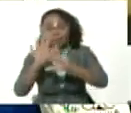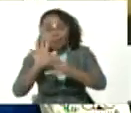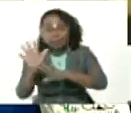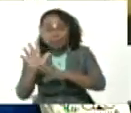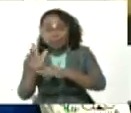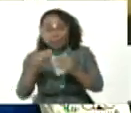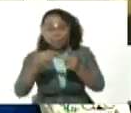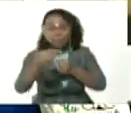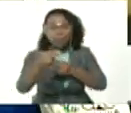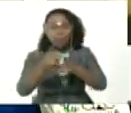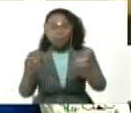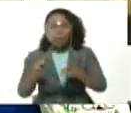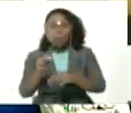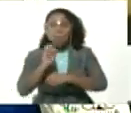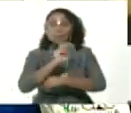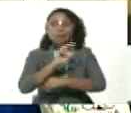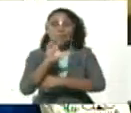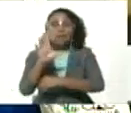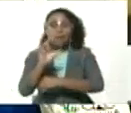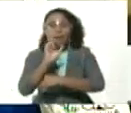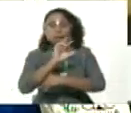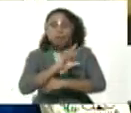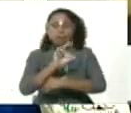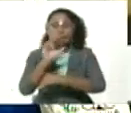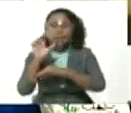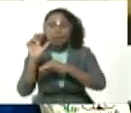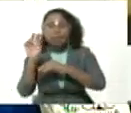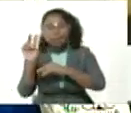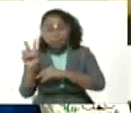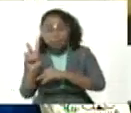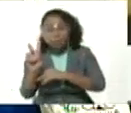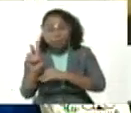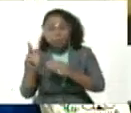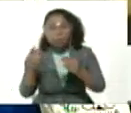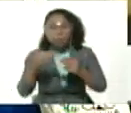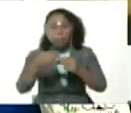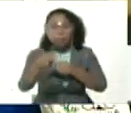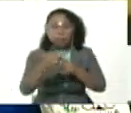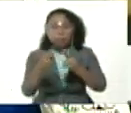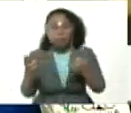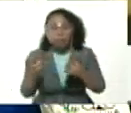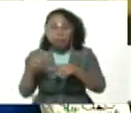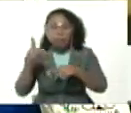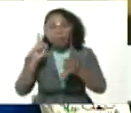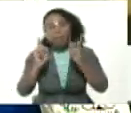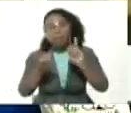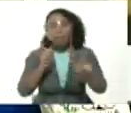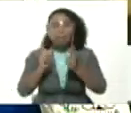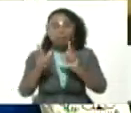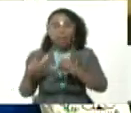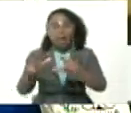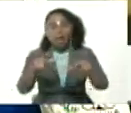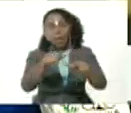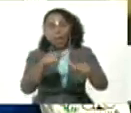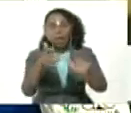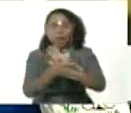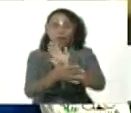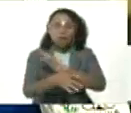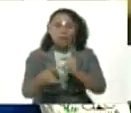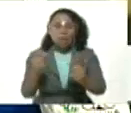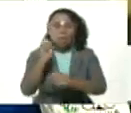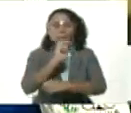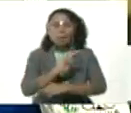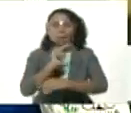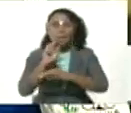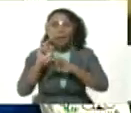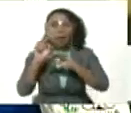de 25 a 32 quintales por hectárea. Eso dependiendo de la zona. Dependiendo de la zona, nos da un promedio de